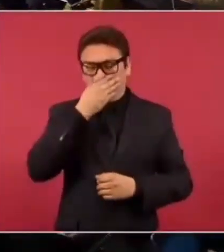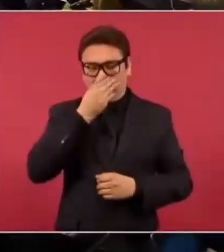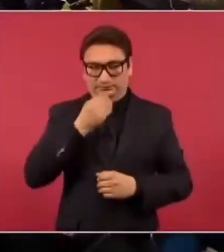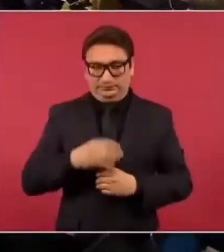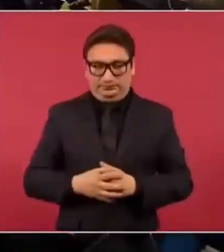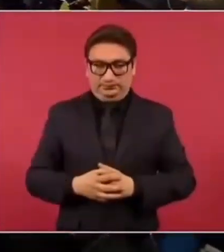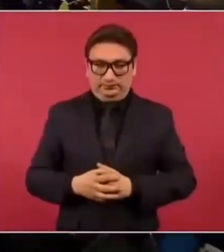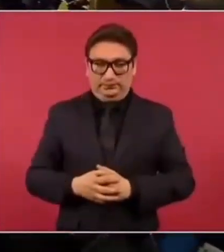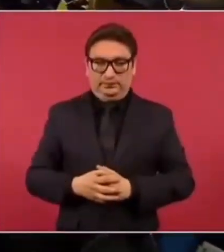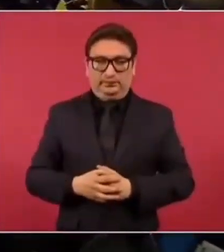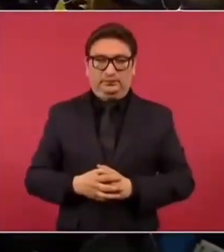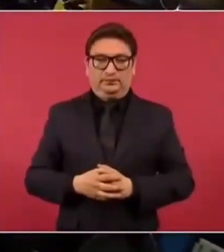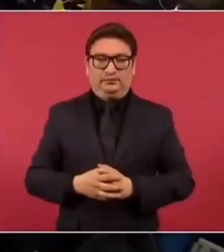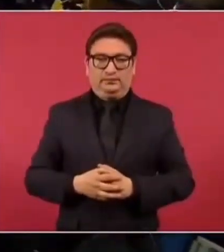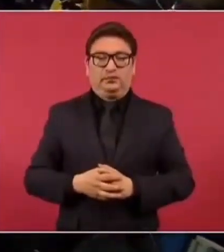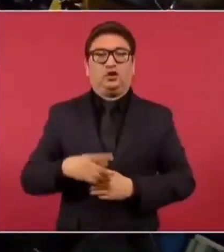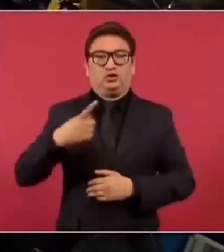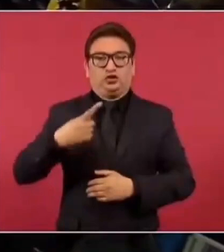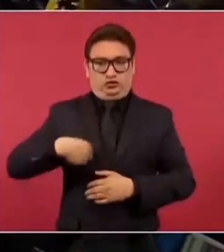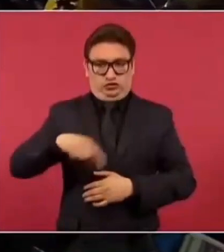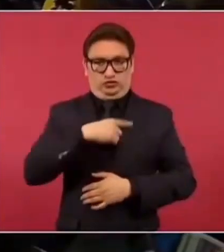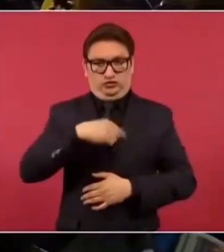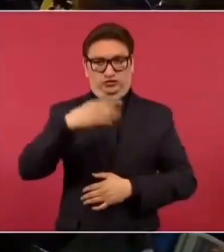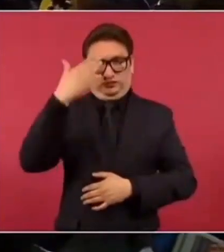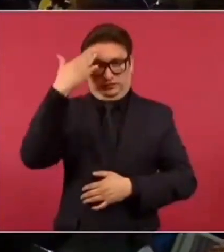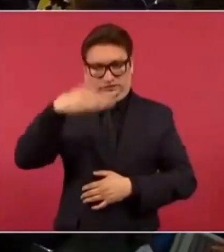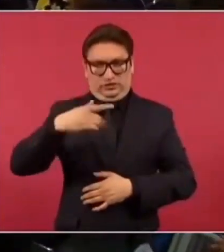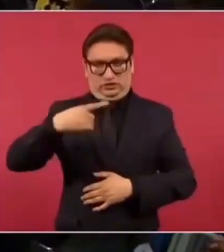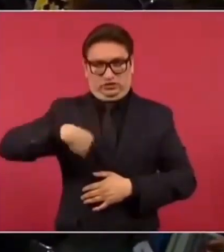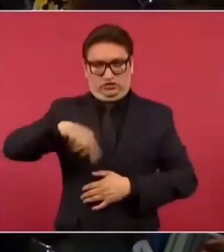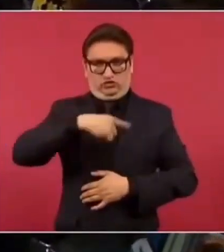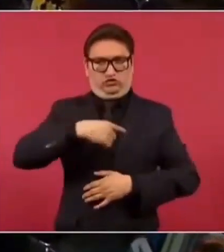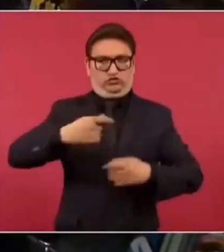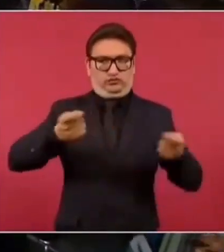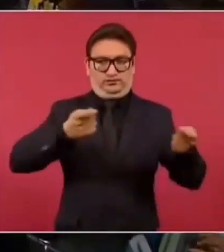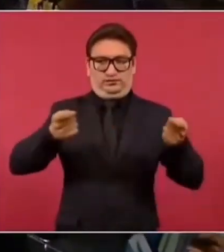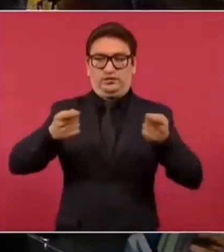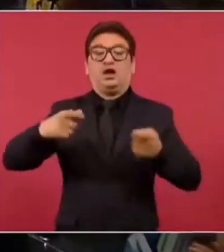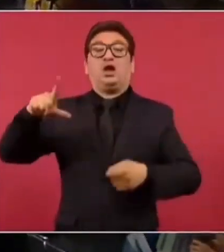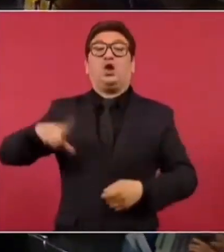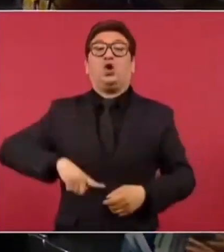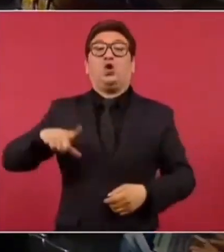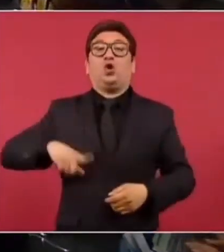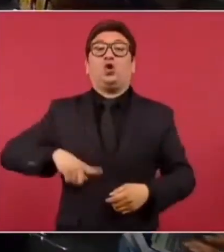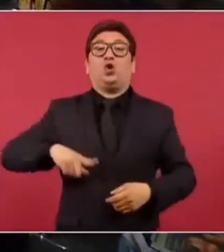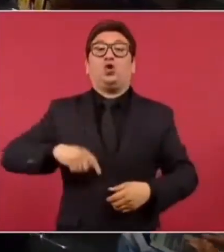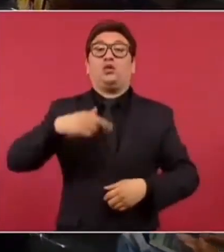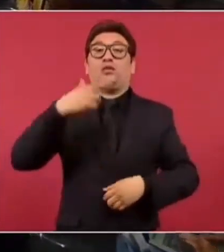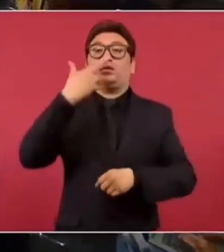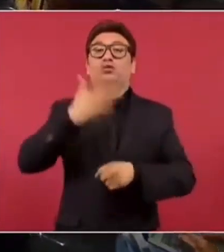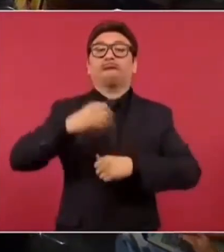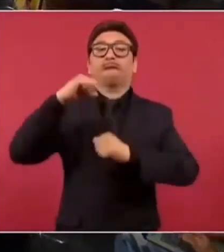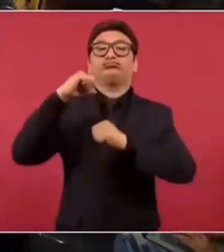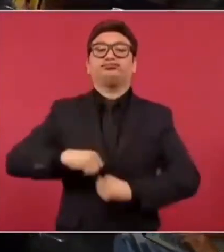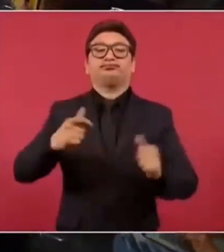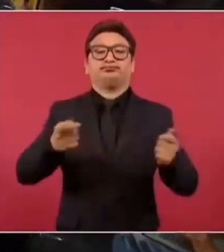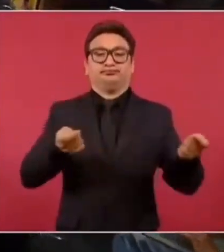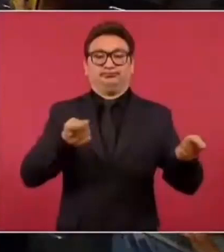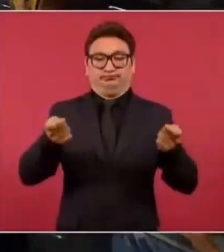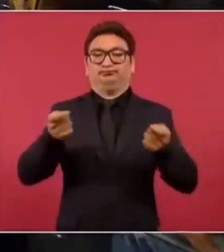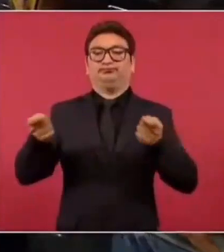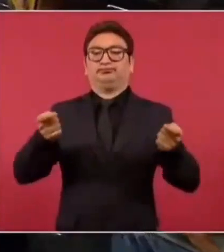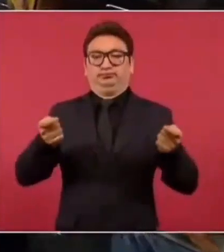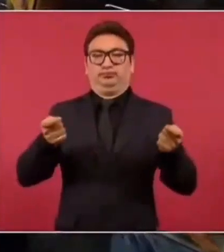tenemos la rectoría, es decir, el Estado se hace cargo